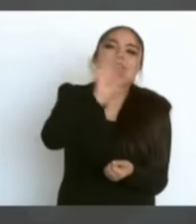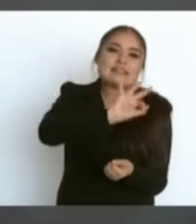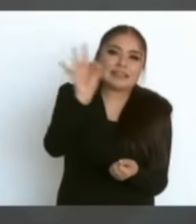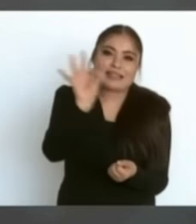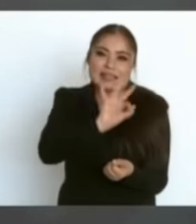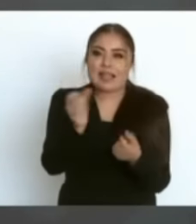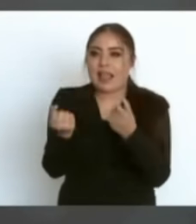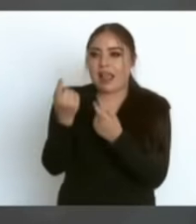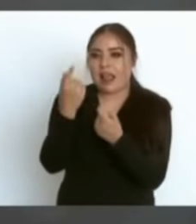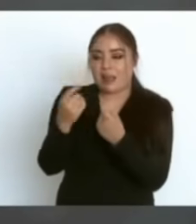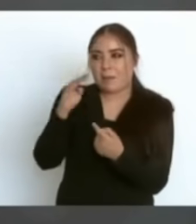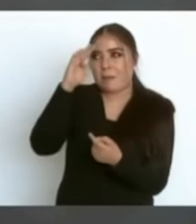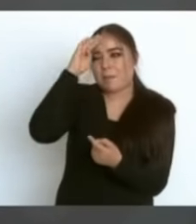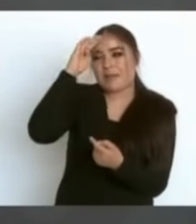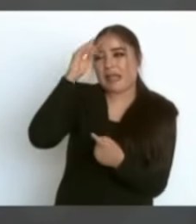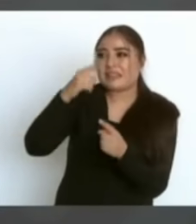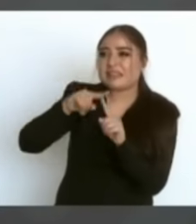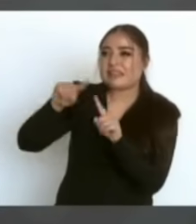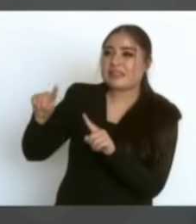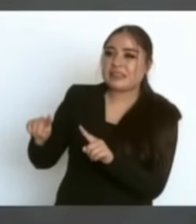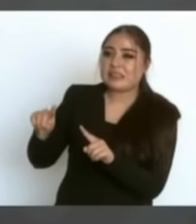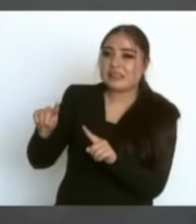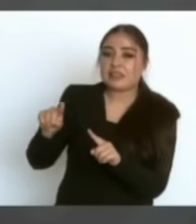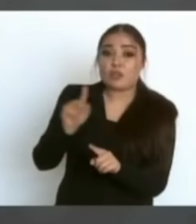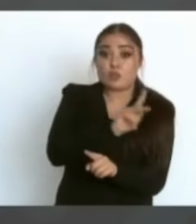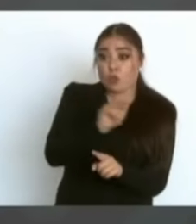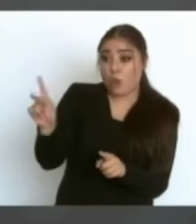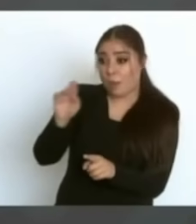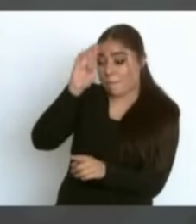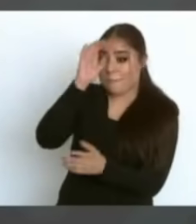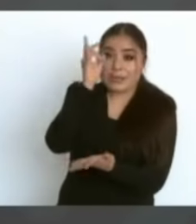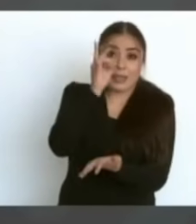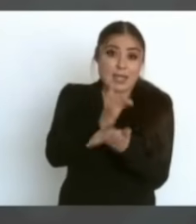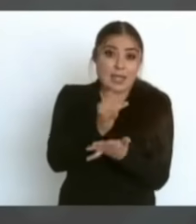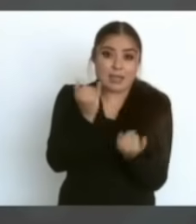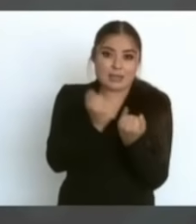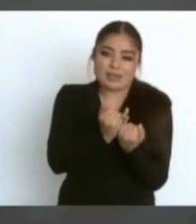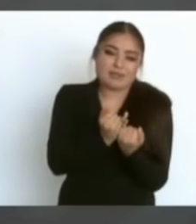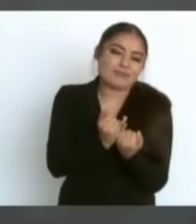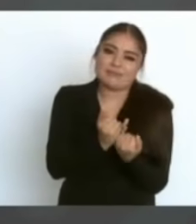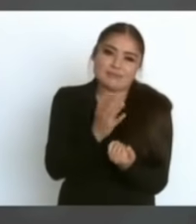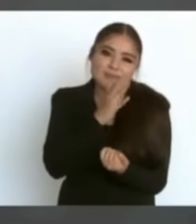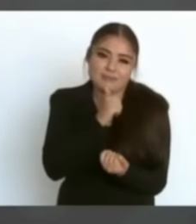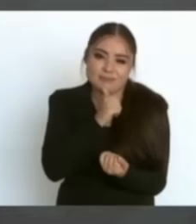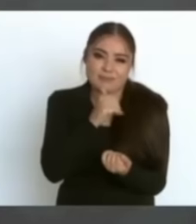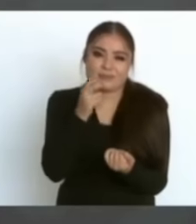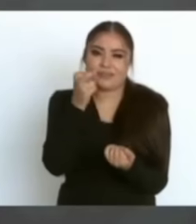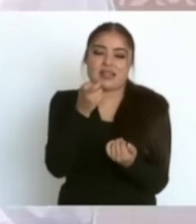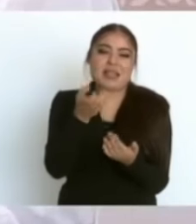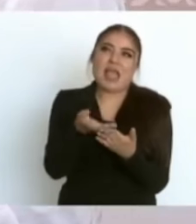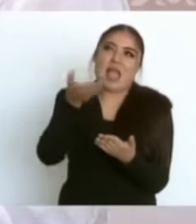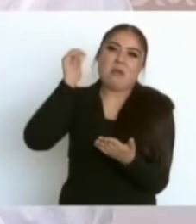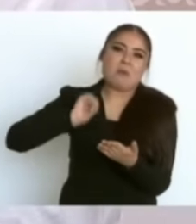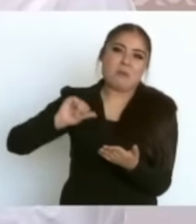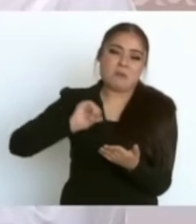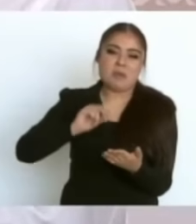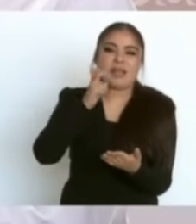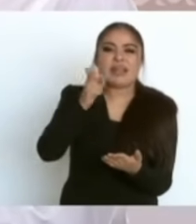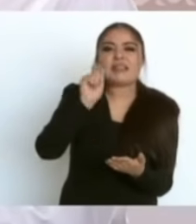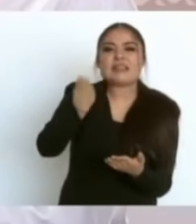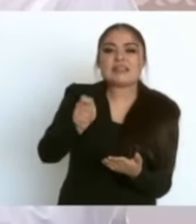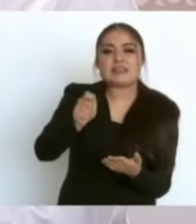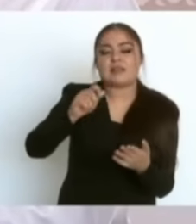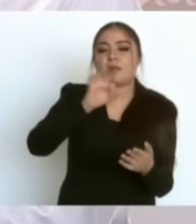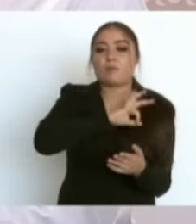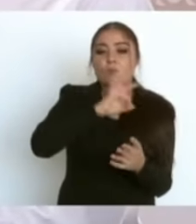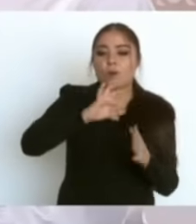no puede haber pensamiento único eso solamente se da en las dictaduras en la democracia hay pluralidad